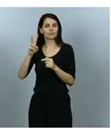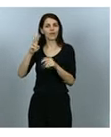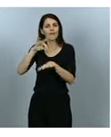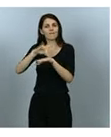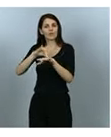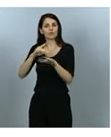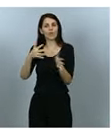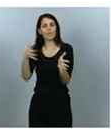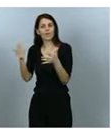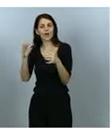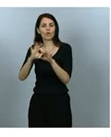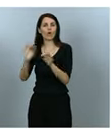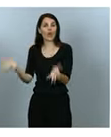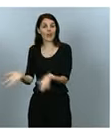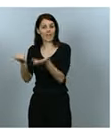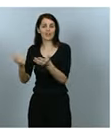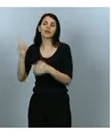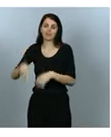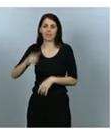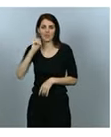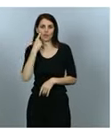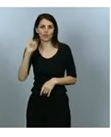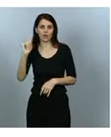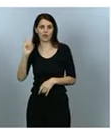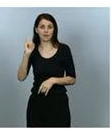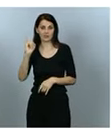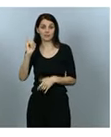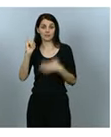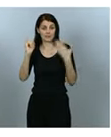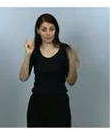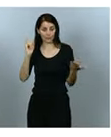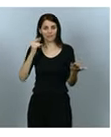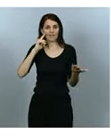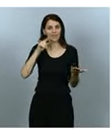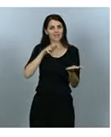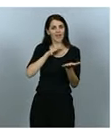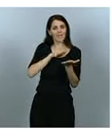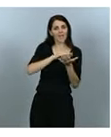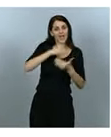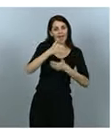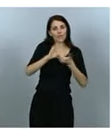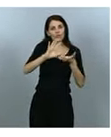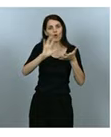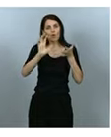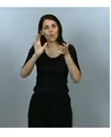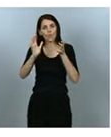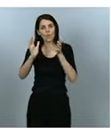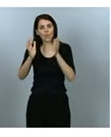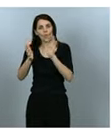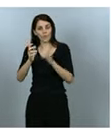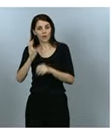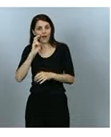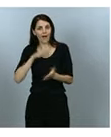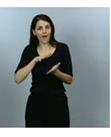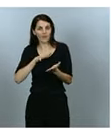leves. Todo esto obviamente afecta a cómo evoluciona la letalidad a lo largo del tiempo según los datos a los que tenemos